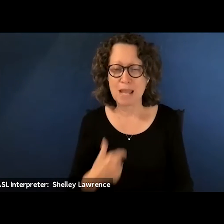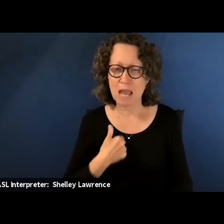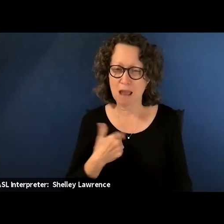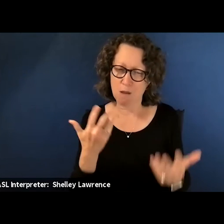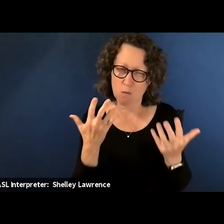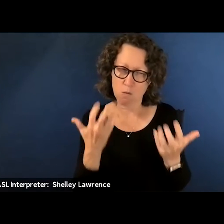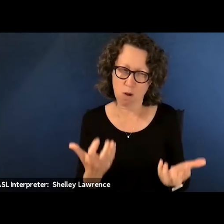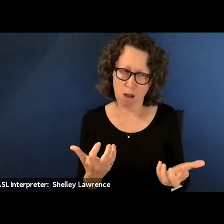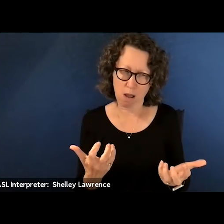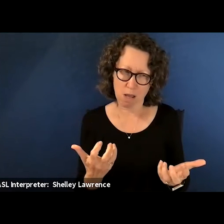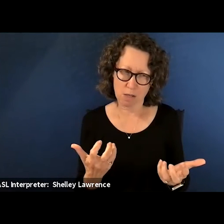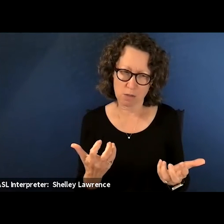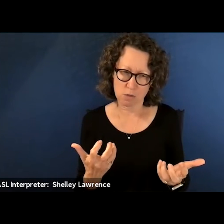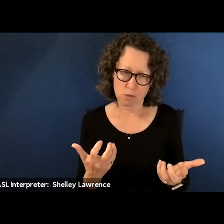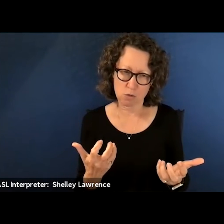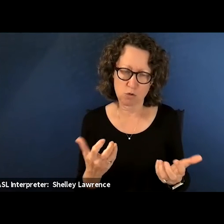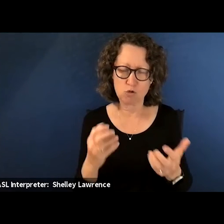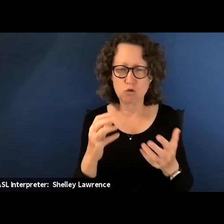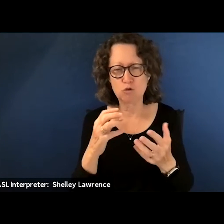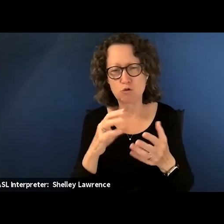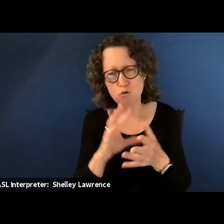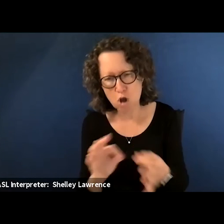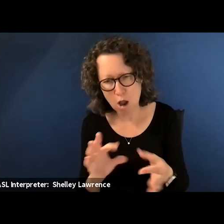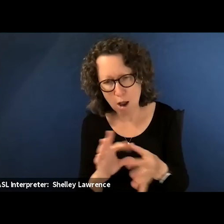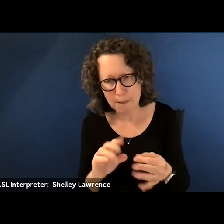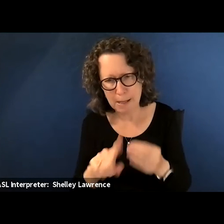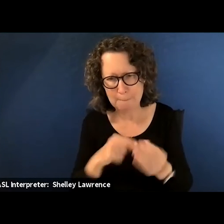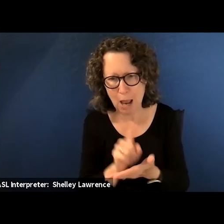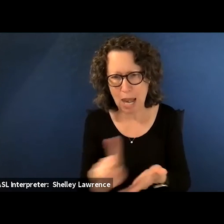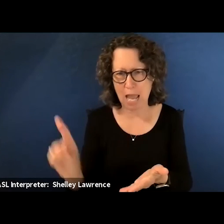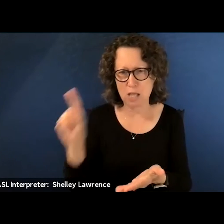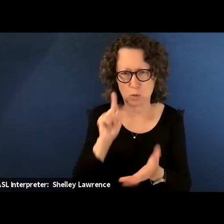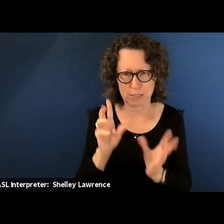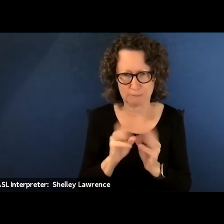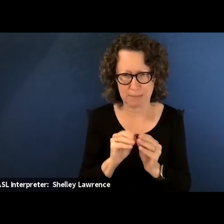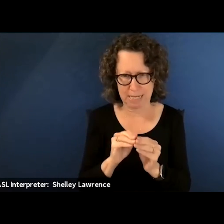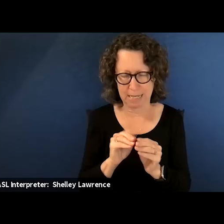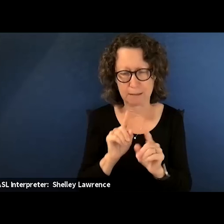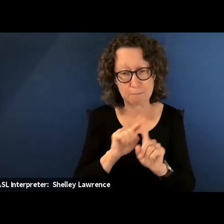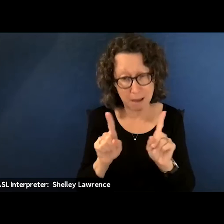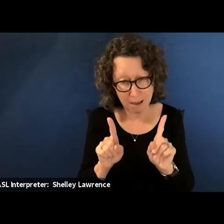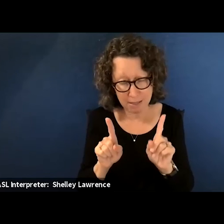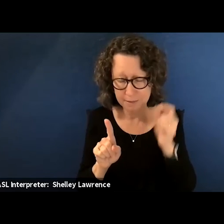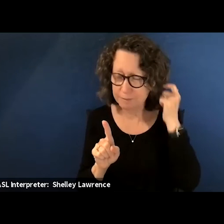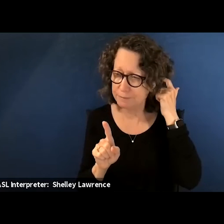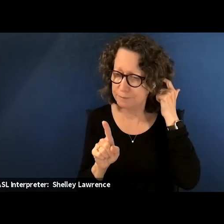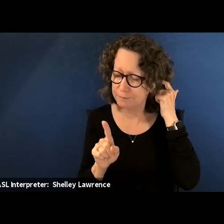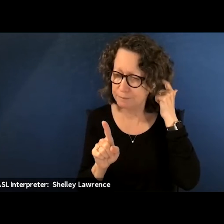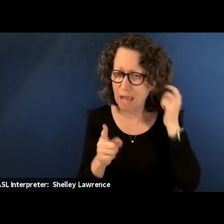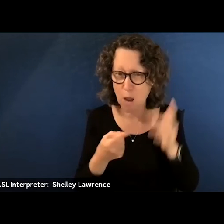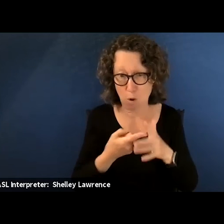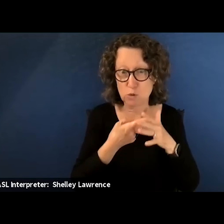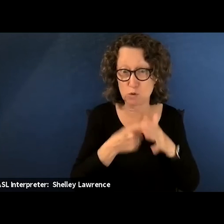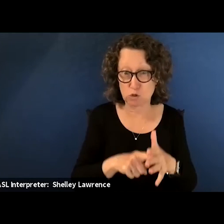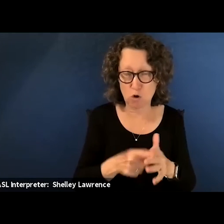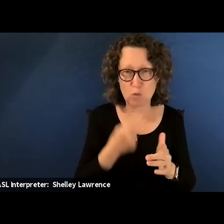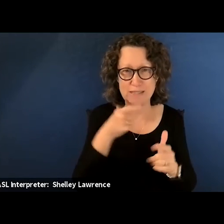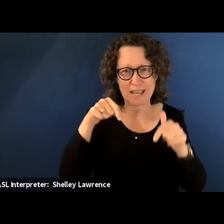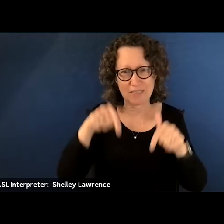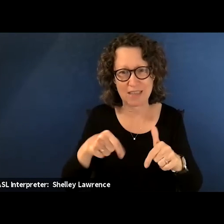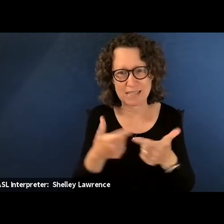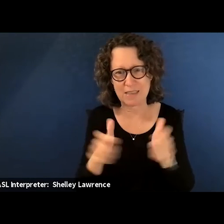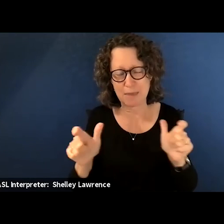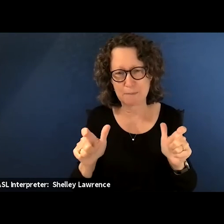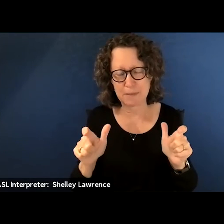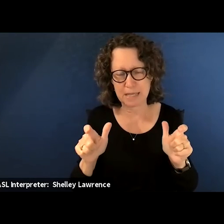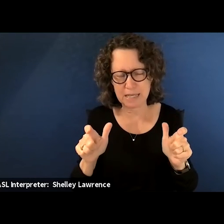Muy bien, entonces yo quería hacer unos comentarios sobre la reunión de la semana pasada, pero quería comenzar